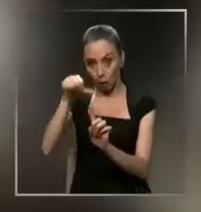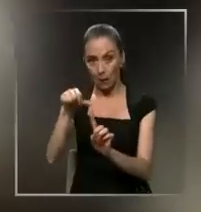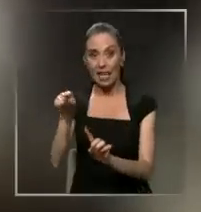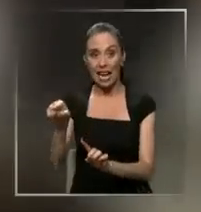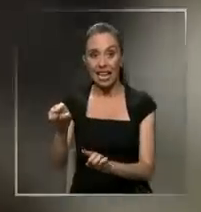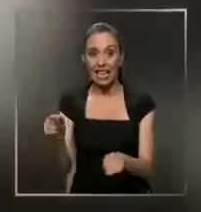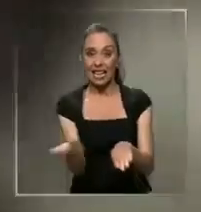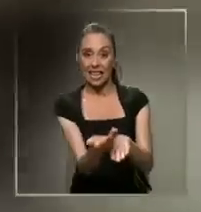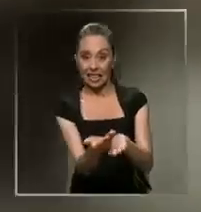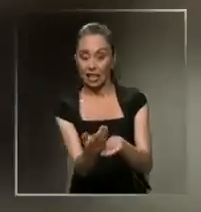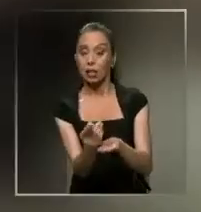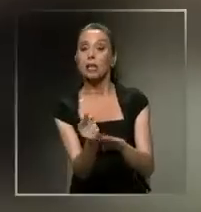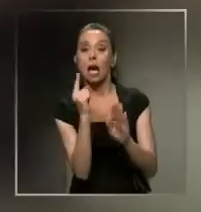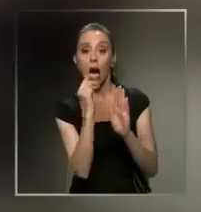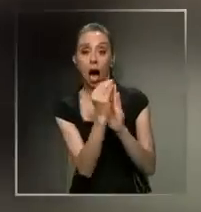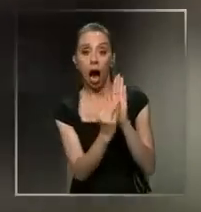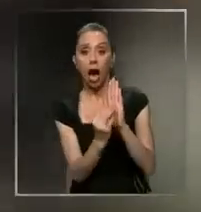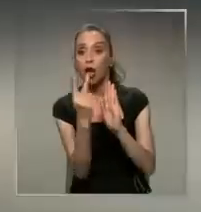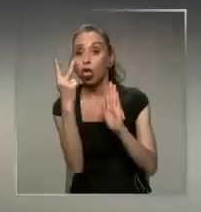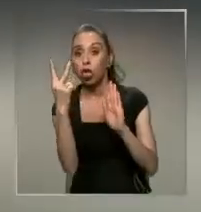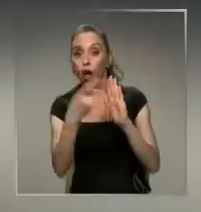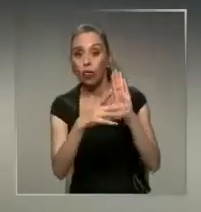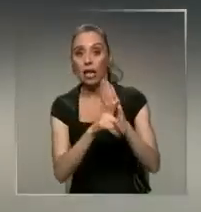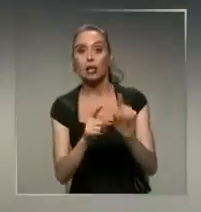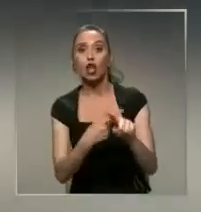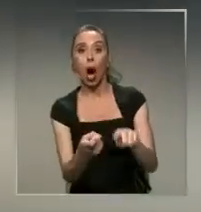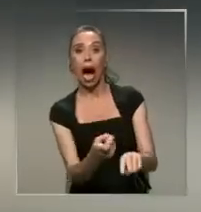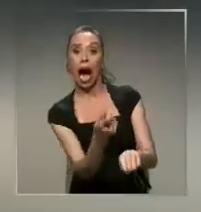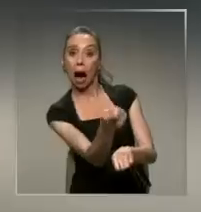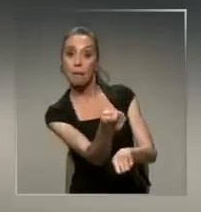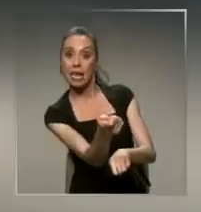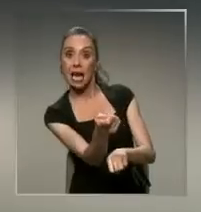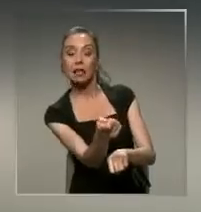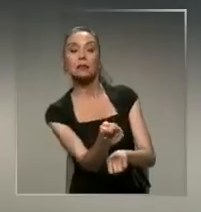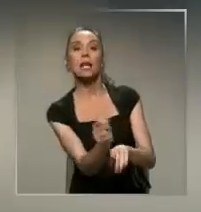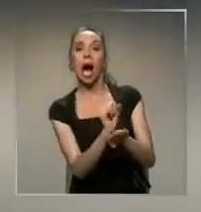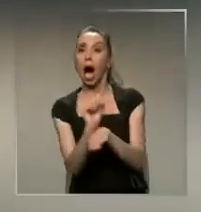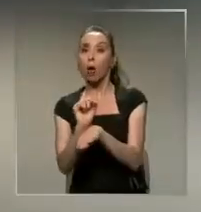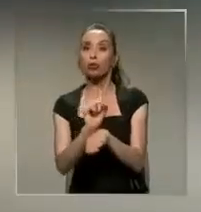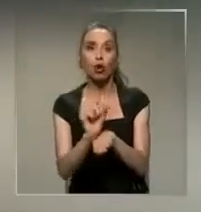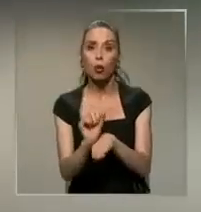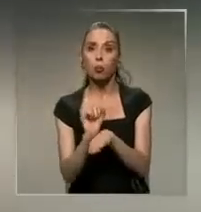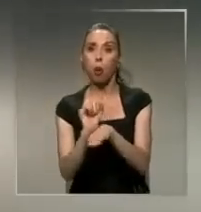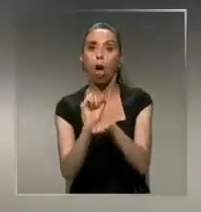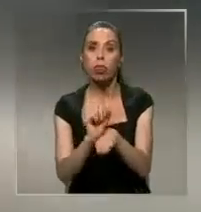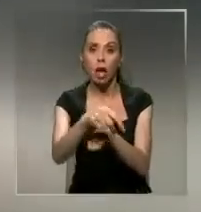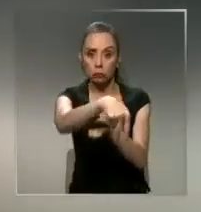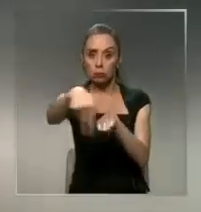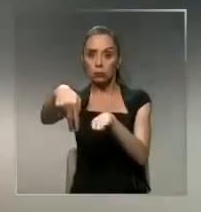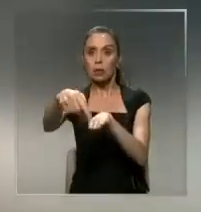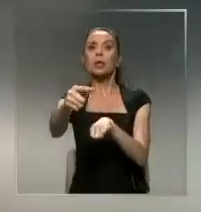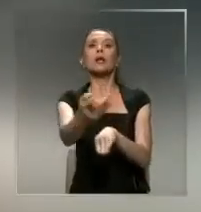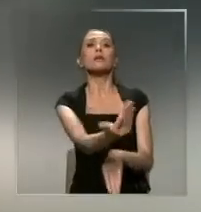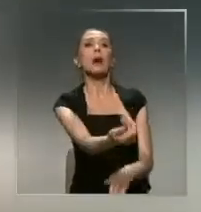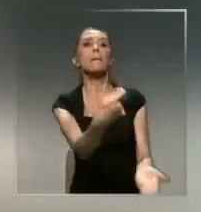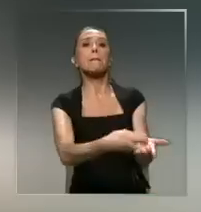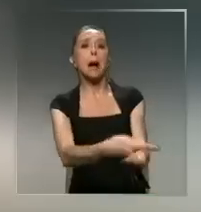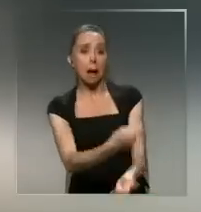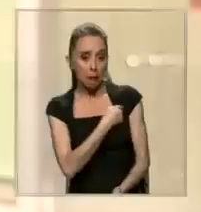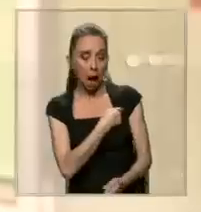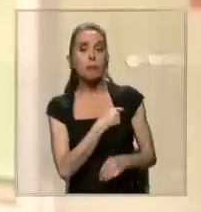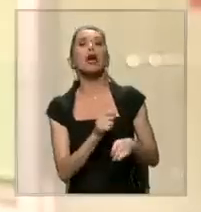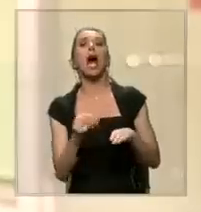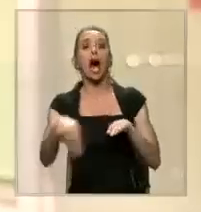este caso se configuran al menos 2 delitos, amenazas e impedir la circulación y retener a la conductora hasta que pague el dinero que